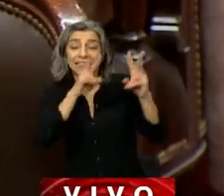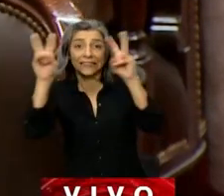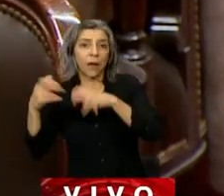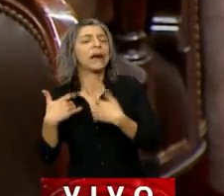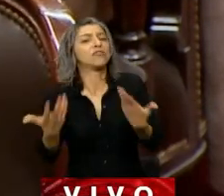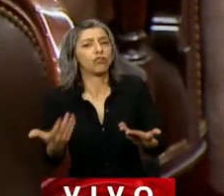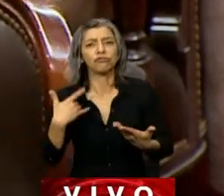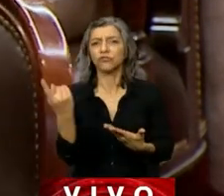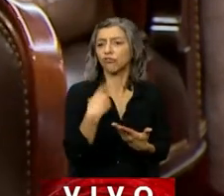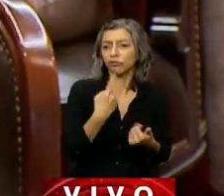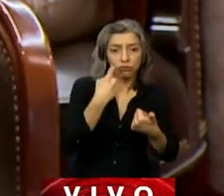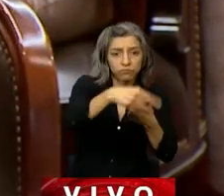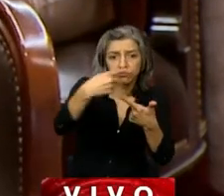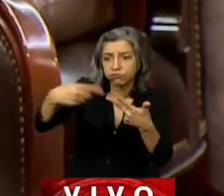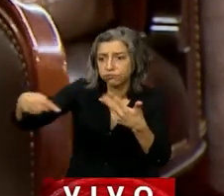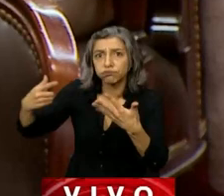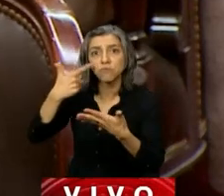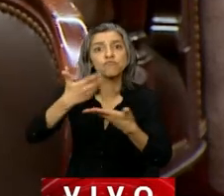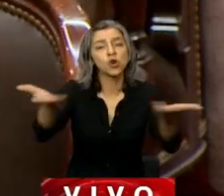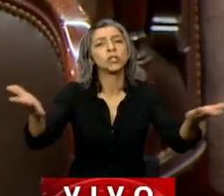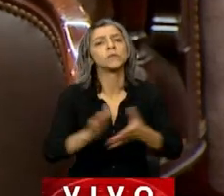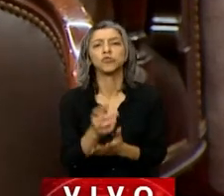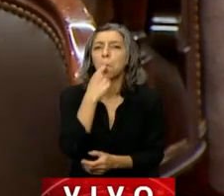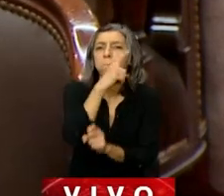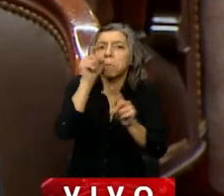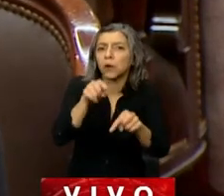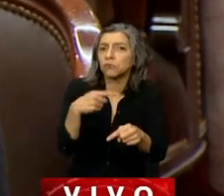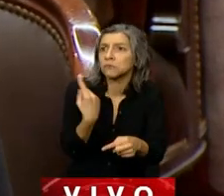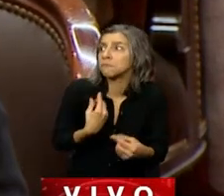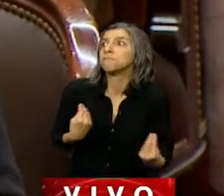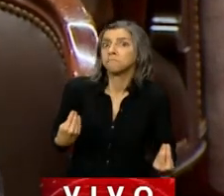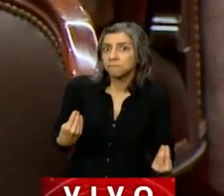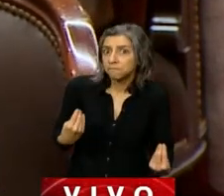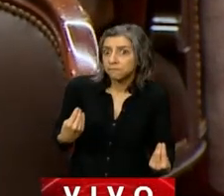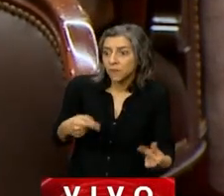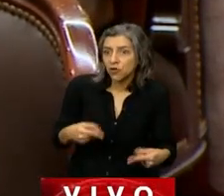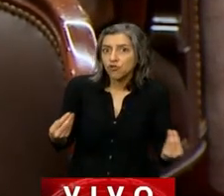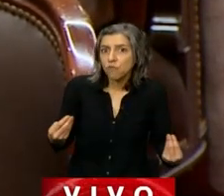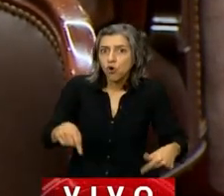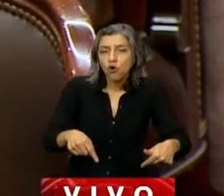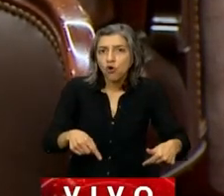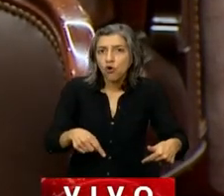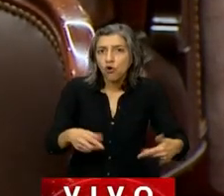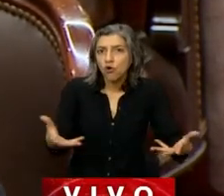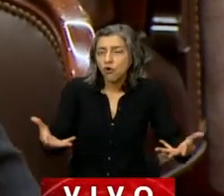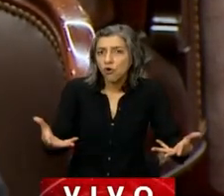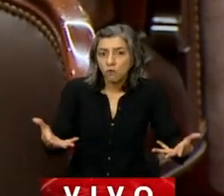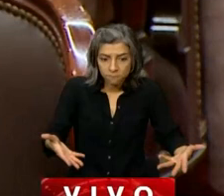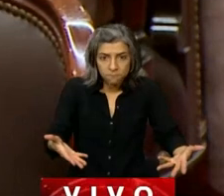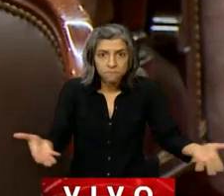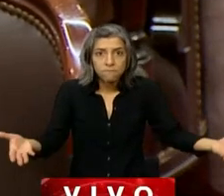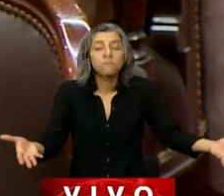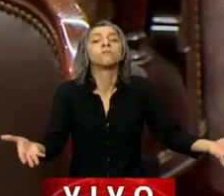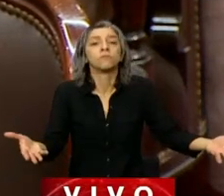llegamos hasta este punto? Eso es lo que nos deberíamos preguntar. Llegamos hasta este punto por